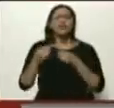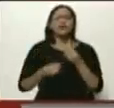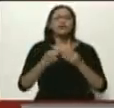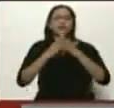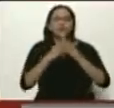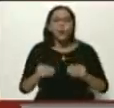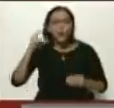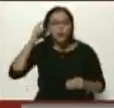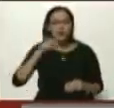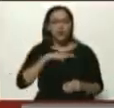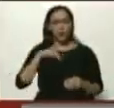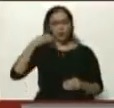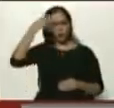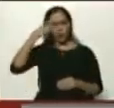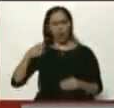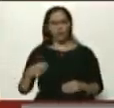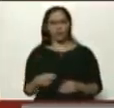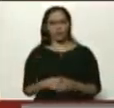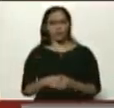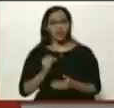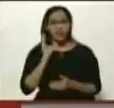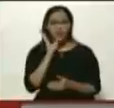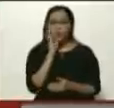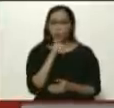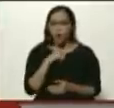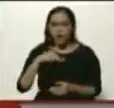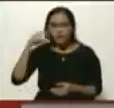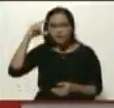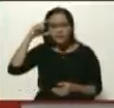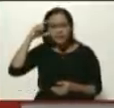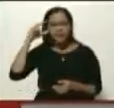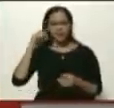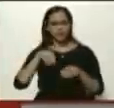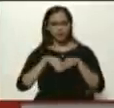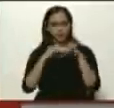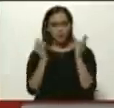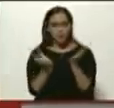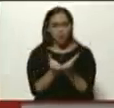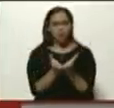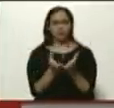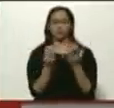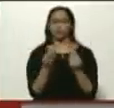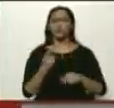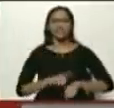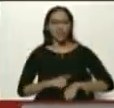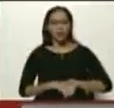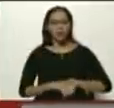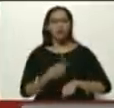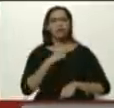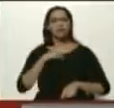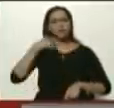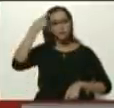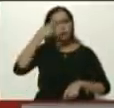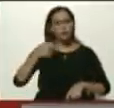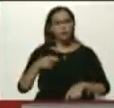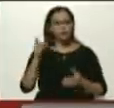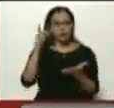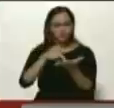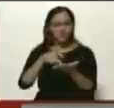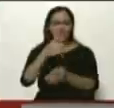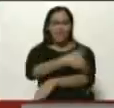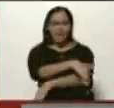hace nuestro pueblo. No hay día de este mundo, desde hace bastante tiempo, que nuestro pueblo no esté en la calle